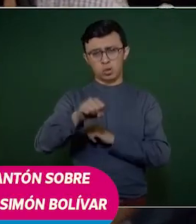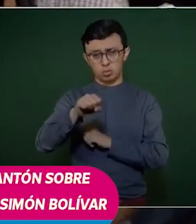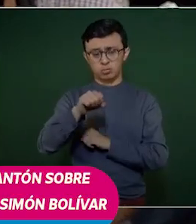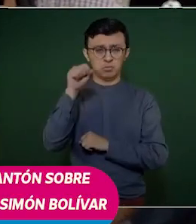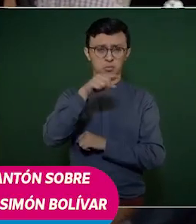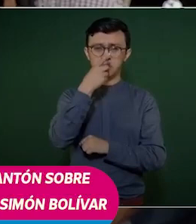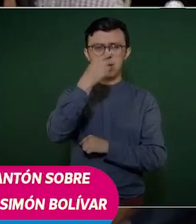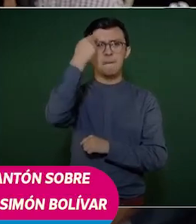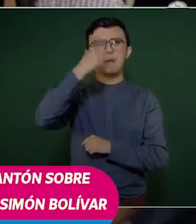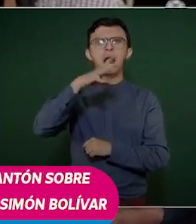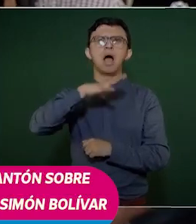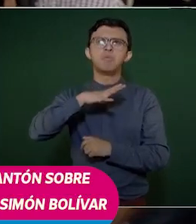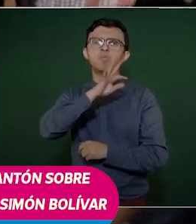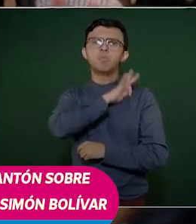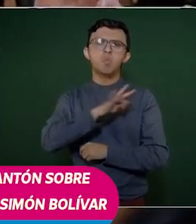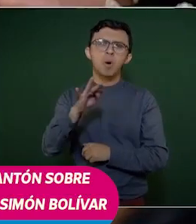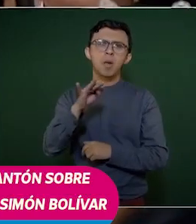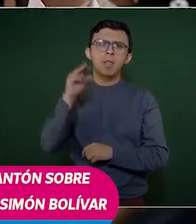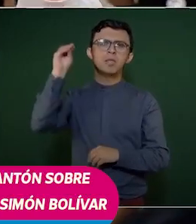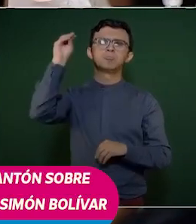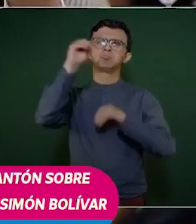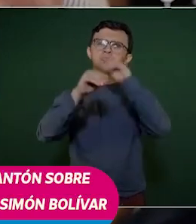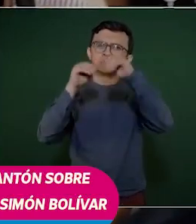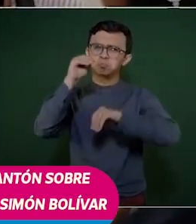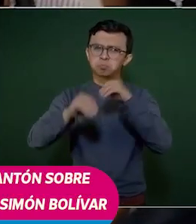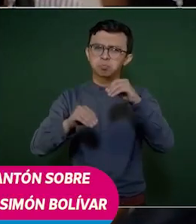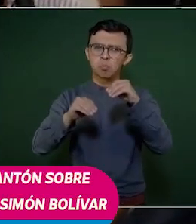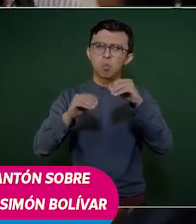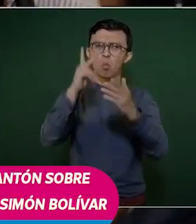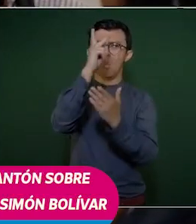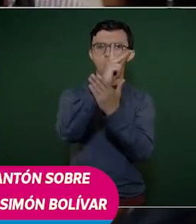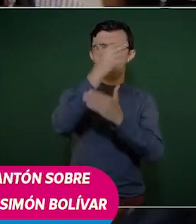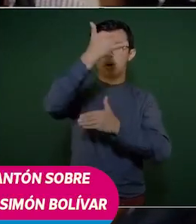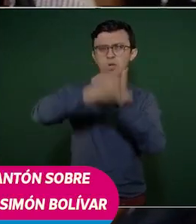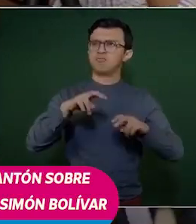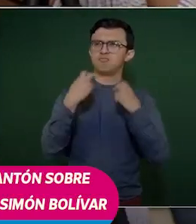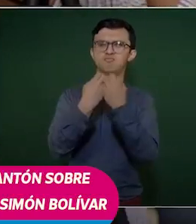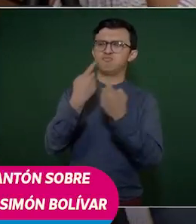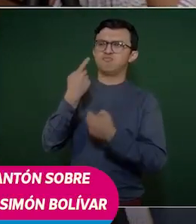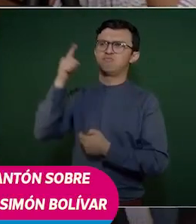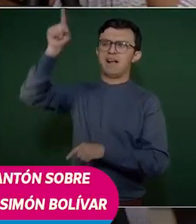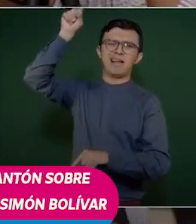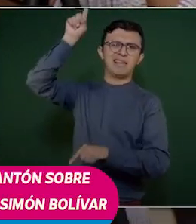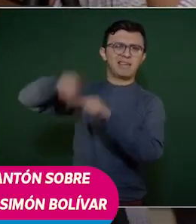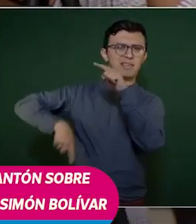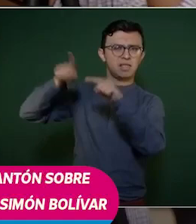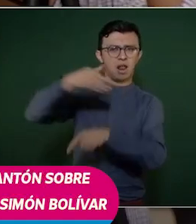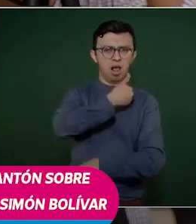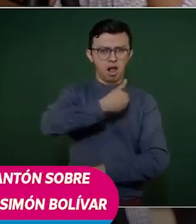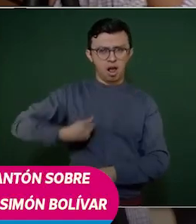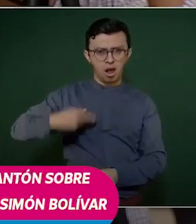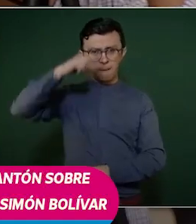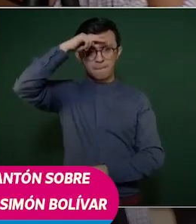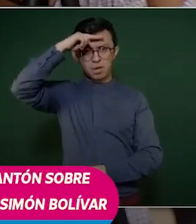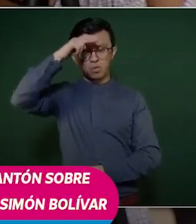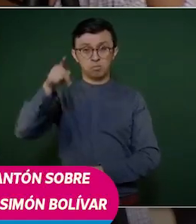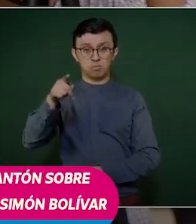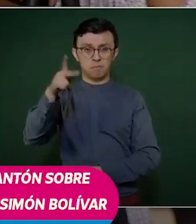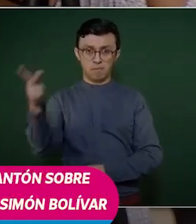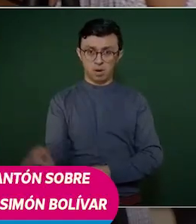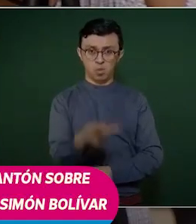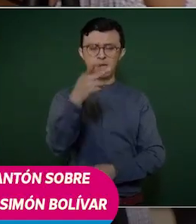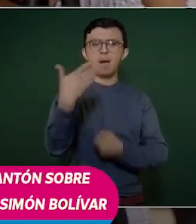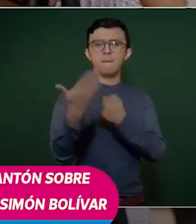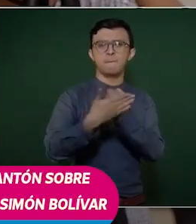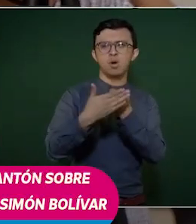para crear un proyecto en tenor de unificar las Américas. Preguntarle si el congreso que se va a llevar a cabo,